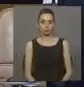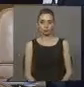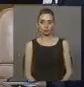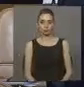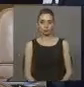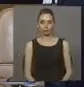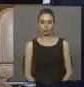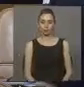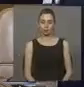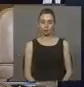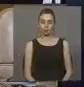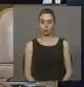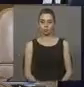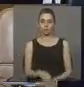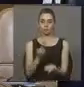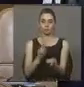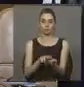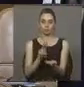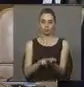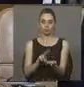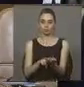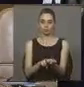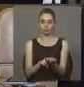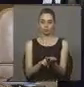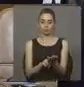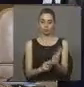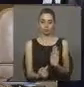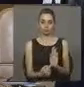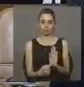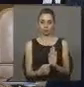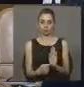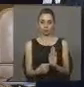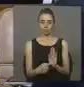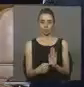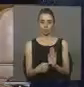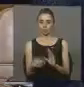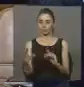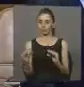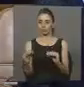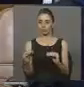La verdad es que esto es un trabajo...